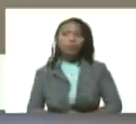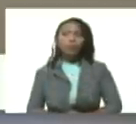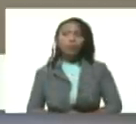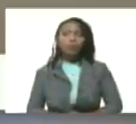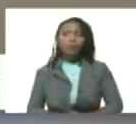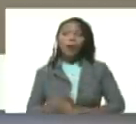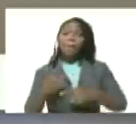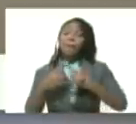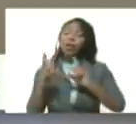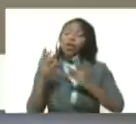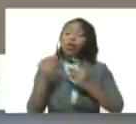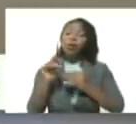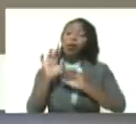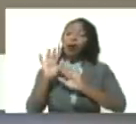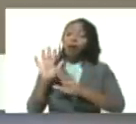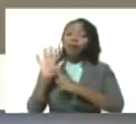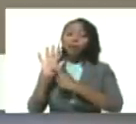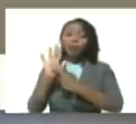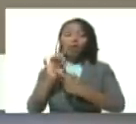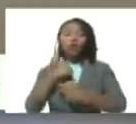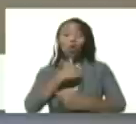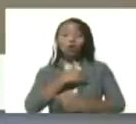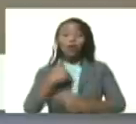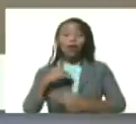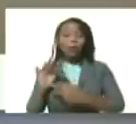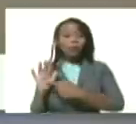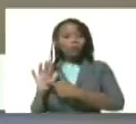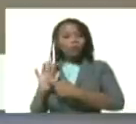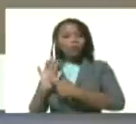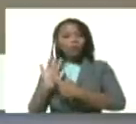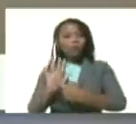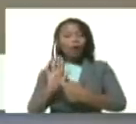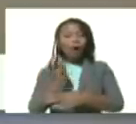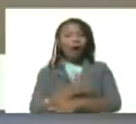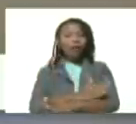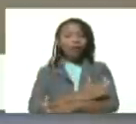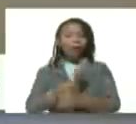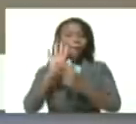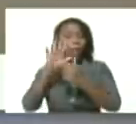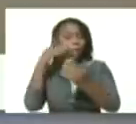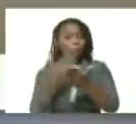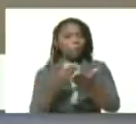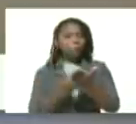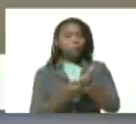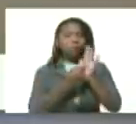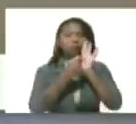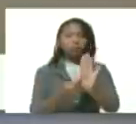Pero los números están allí. Yo quiero referirme, antes de pasar a eso, quiero mostrar.